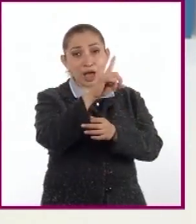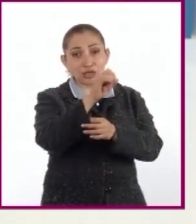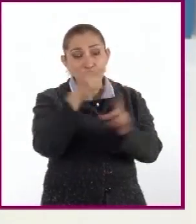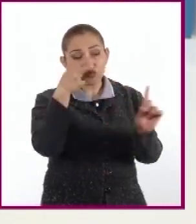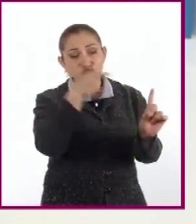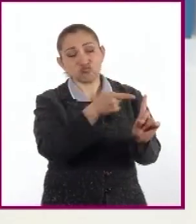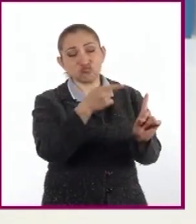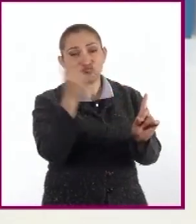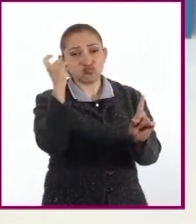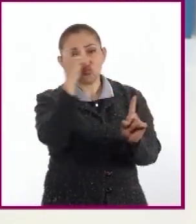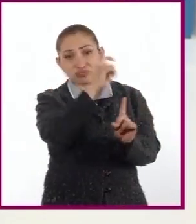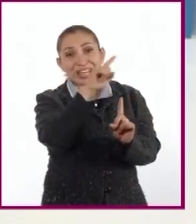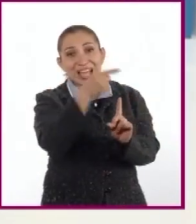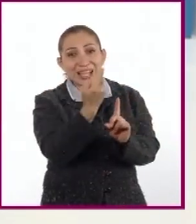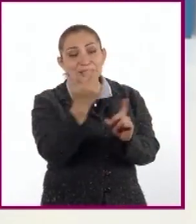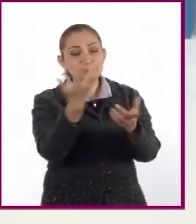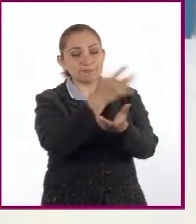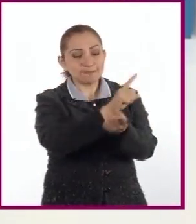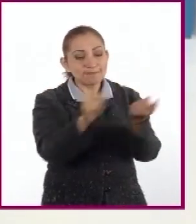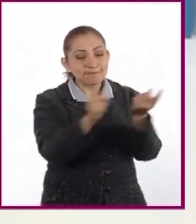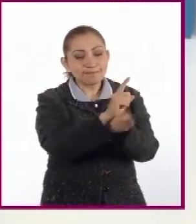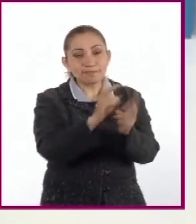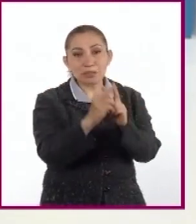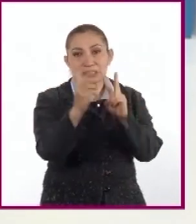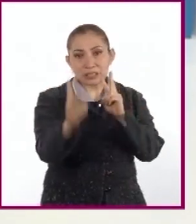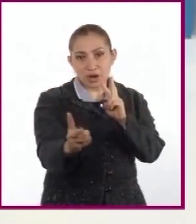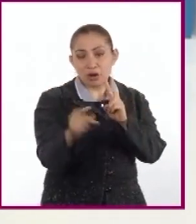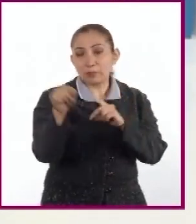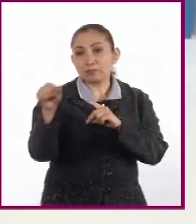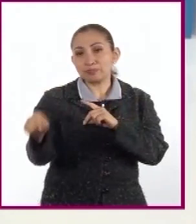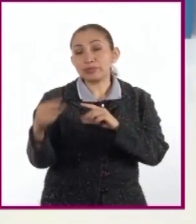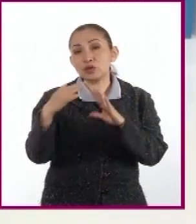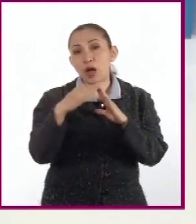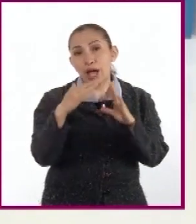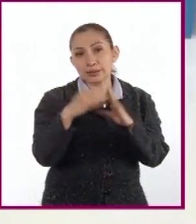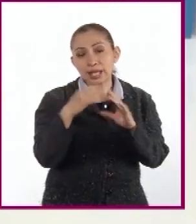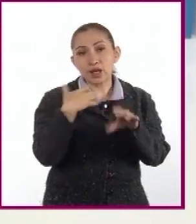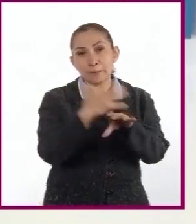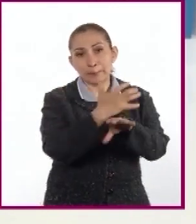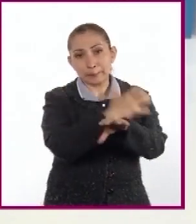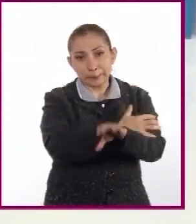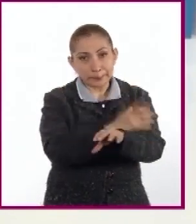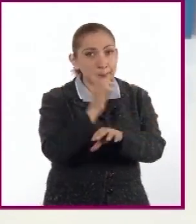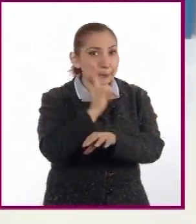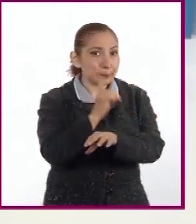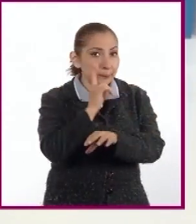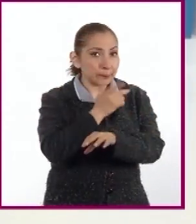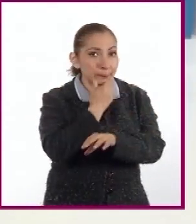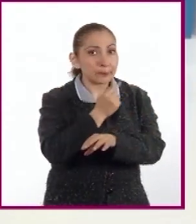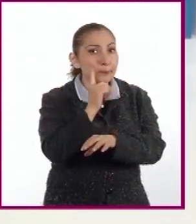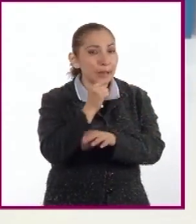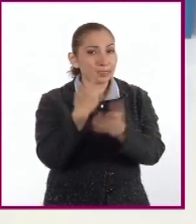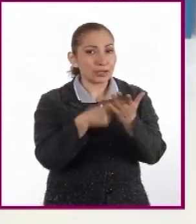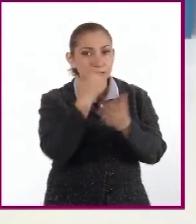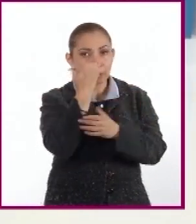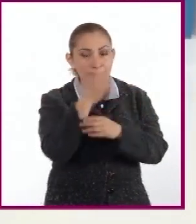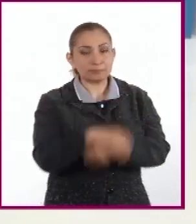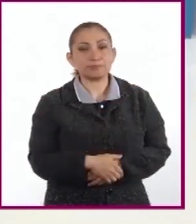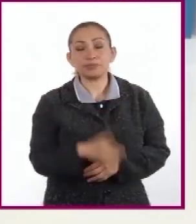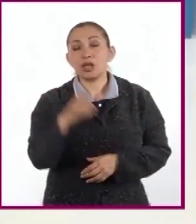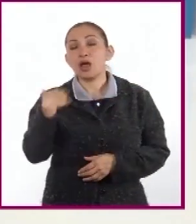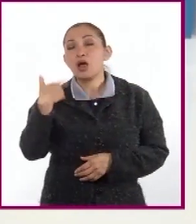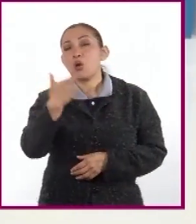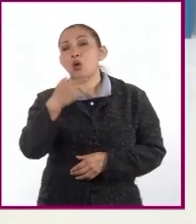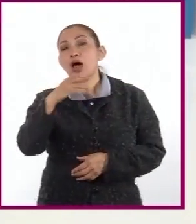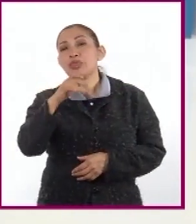en el desafío que es la convivencia con sus vecinos, en su casa y sus compañeras y compañeros en la escuela. Guadalupe